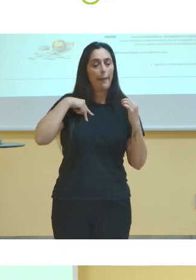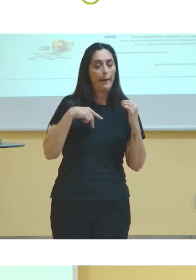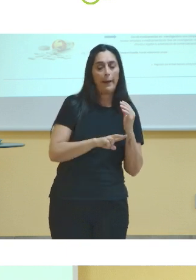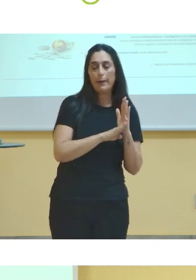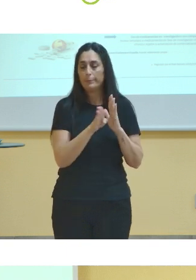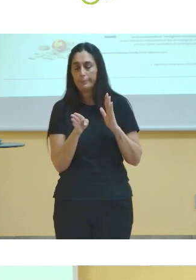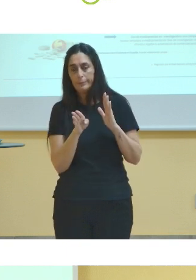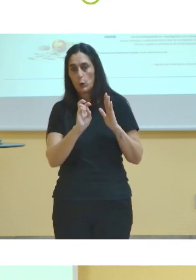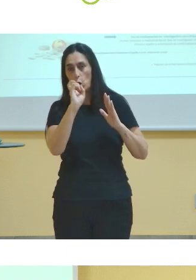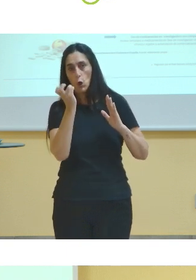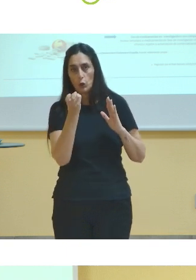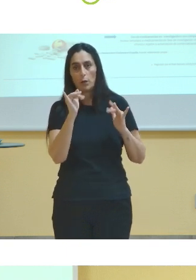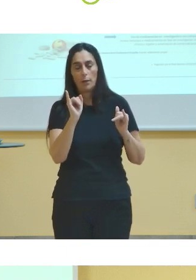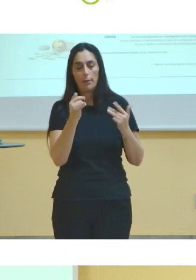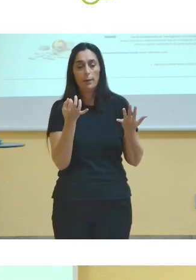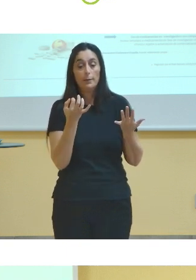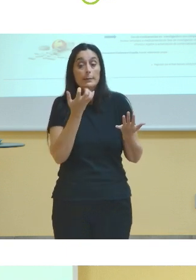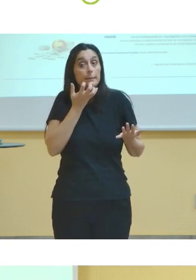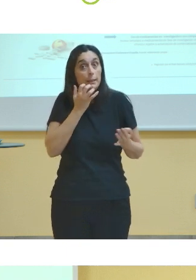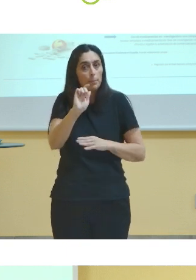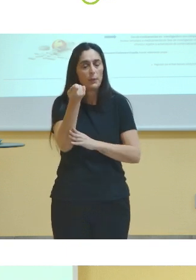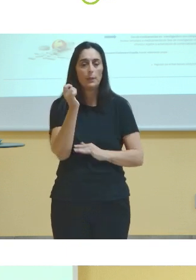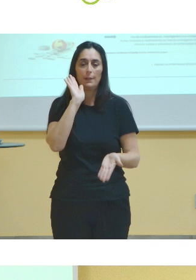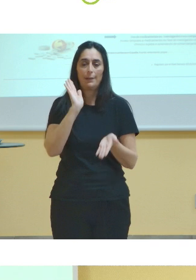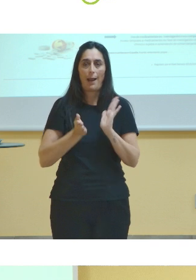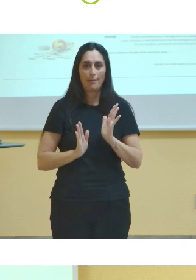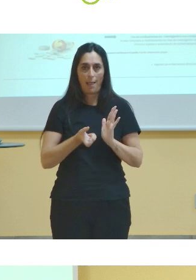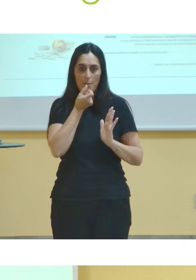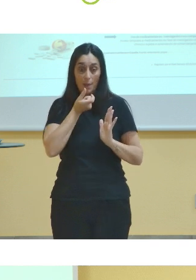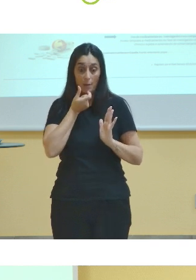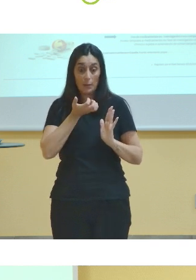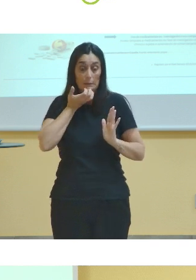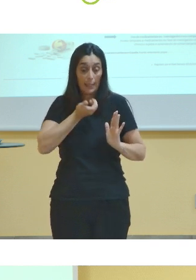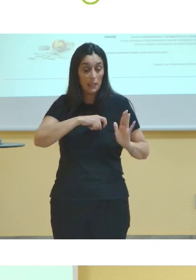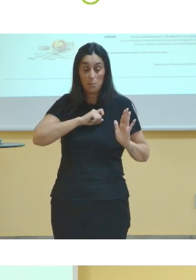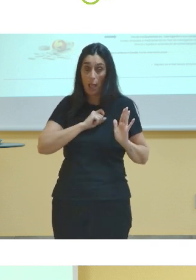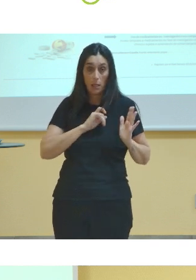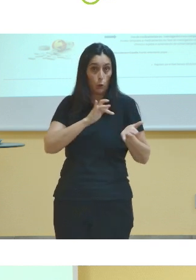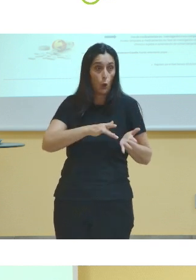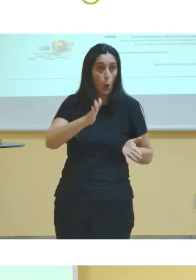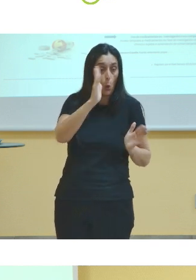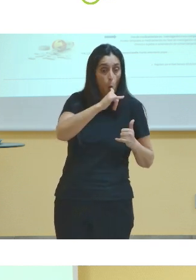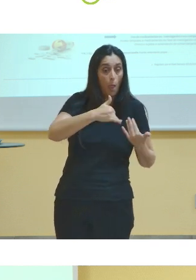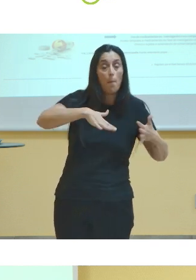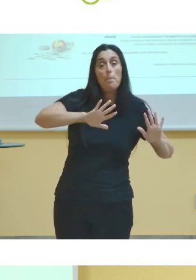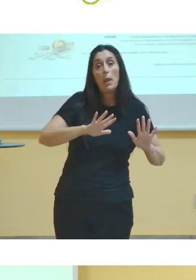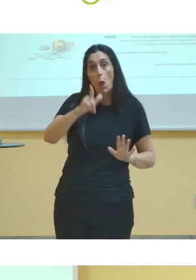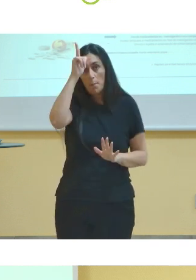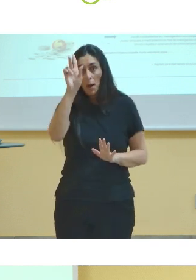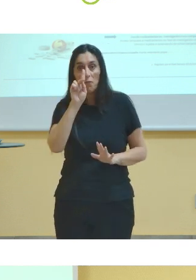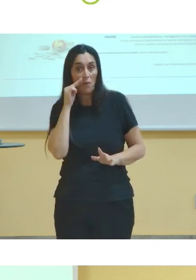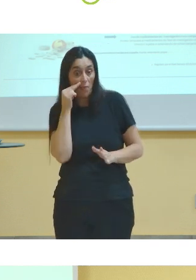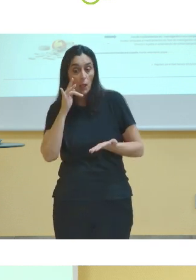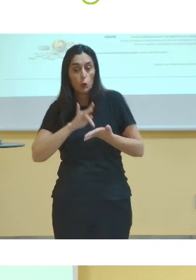pues tenemos, cuando hay tratamiento podemos acceder, si en España no tenemos ese tratamiento, pero lo tienen en Alemania o en Francia,